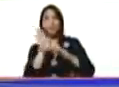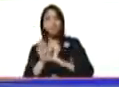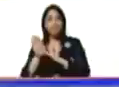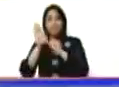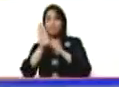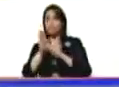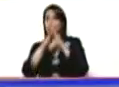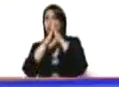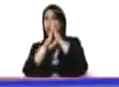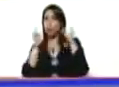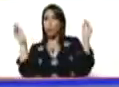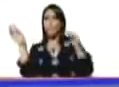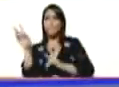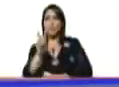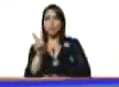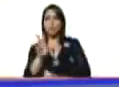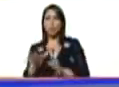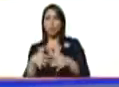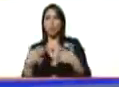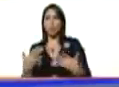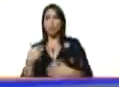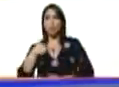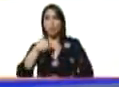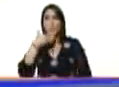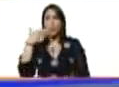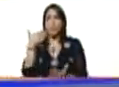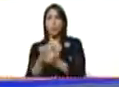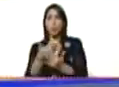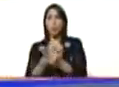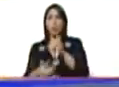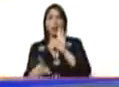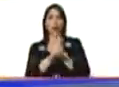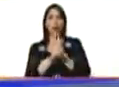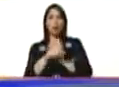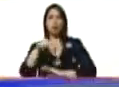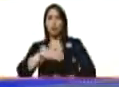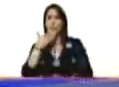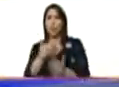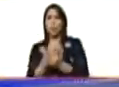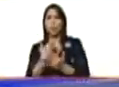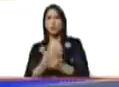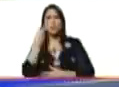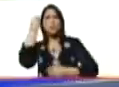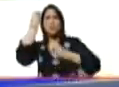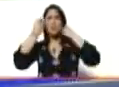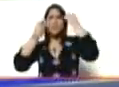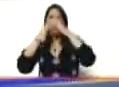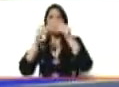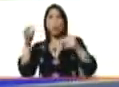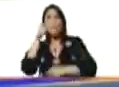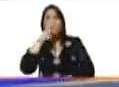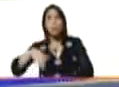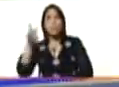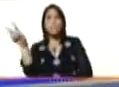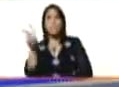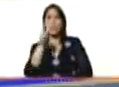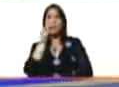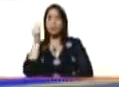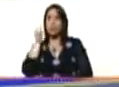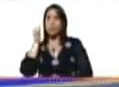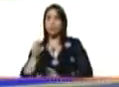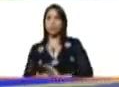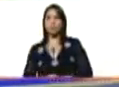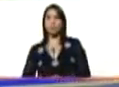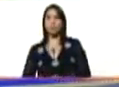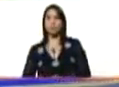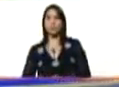a toda Venezuela. Y cuando yo propuse esta ley, la propuse pensando en todos los venezolanos, en todas las venezolanas.